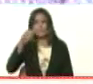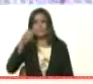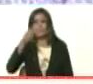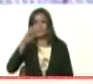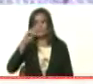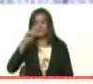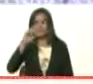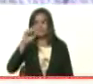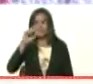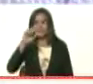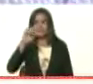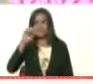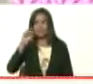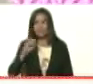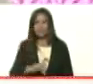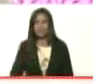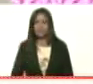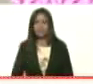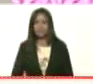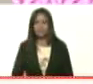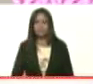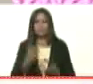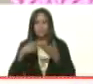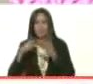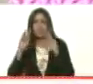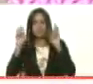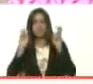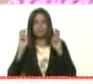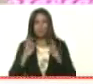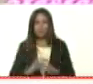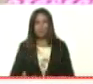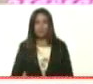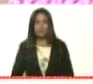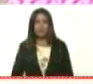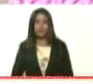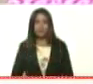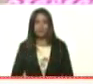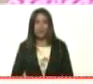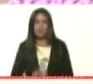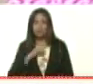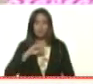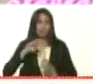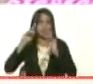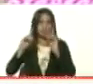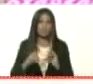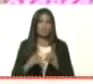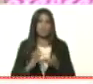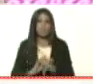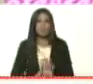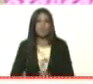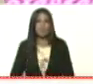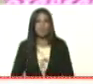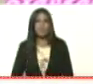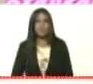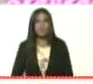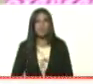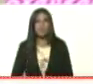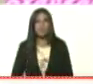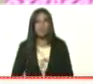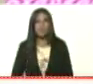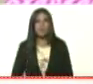Migdalia, a otros temas, fíjense. Un tema que ya decidimos, lo proponen ustedes en su